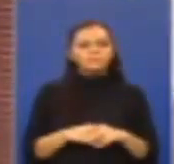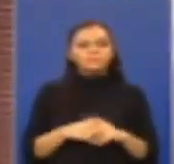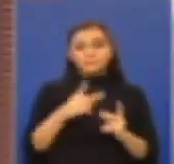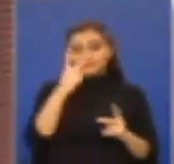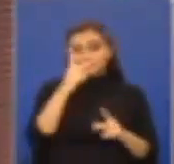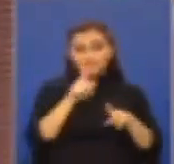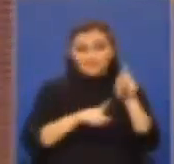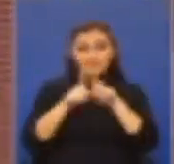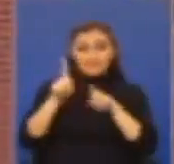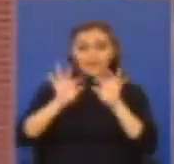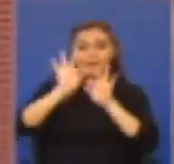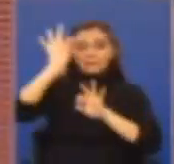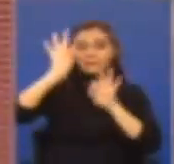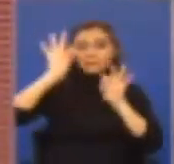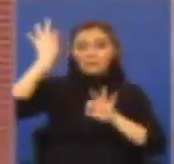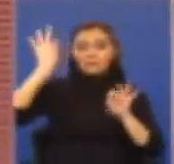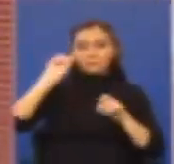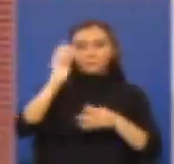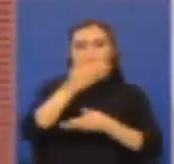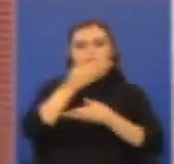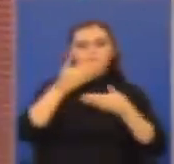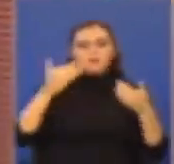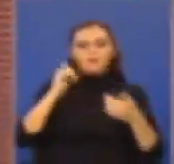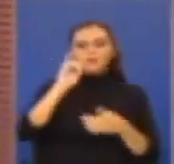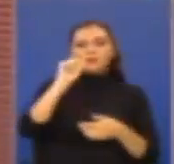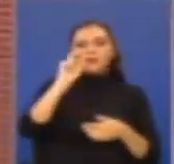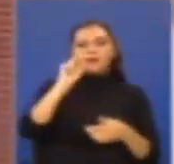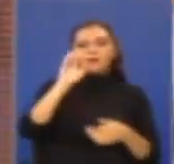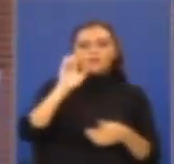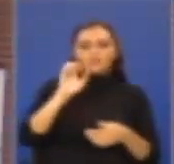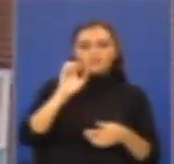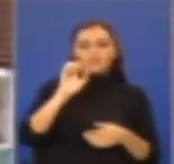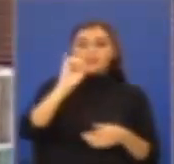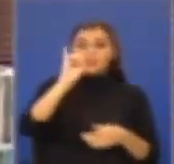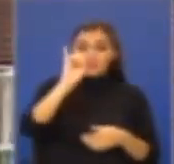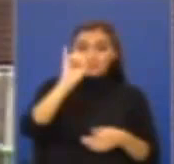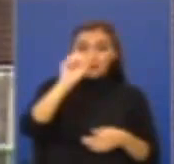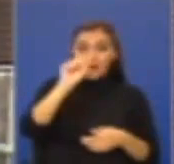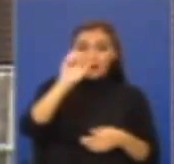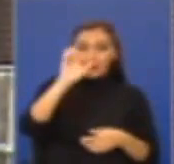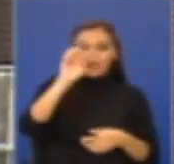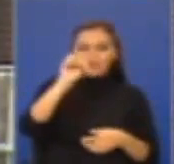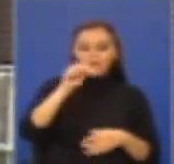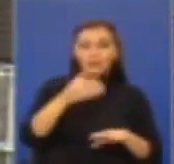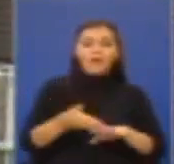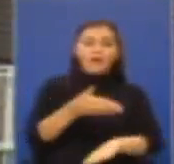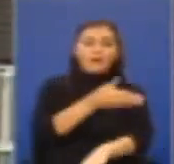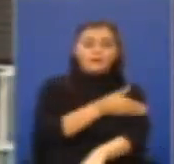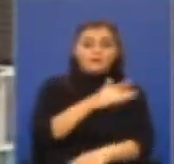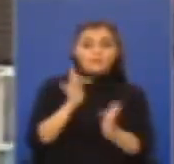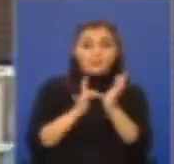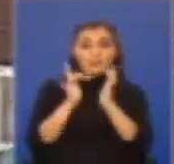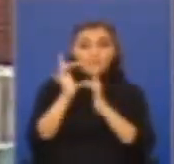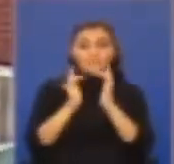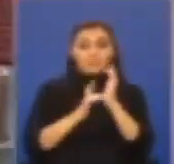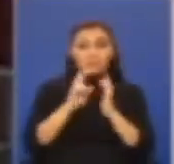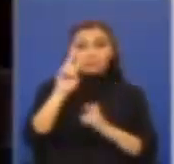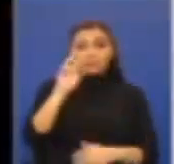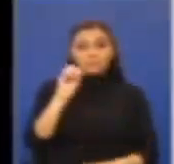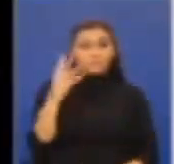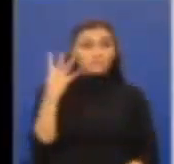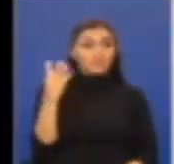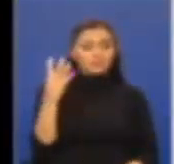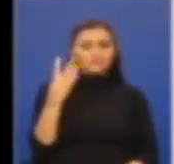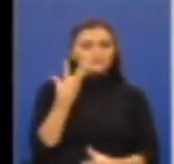algunas estadísticas de cómo ha mejorado el IAE. Bueno, teníamos, imagínense, en abril 2014, y ha habido grandes fallos en